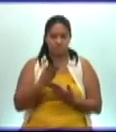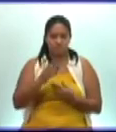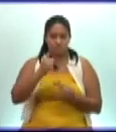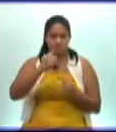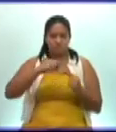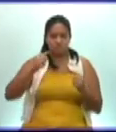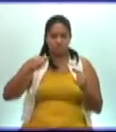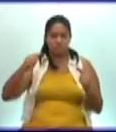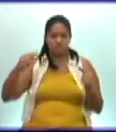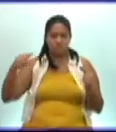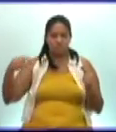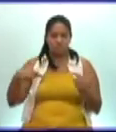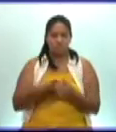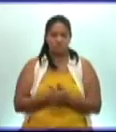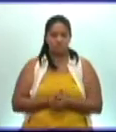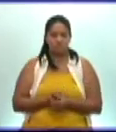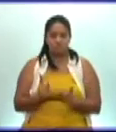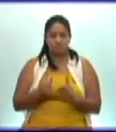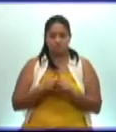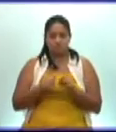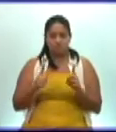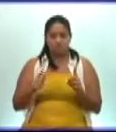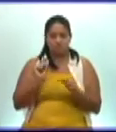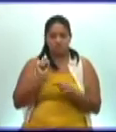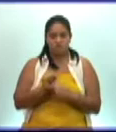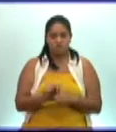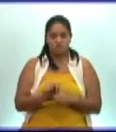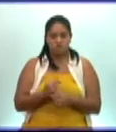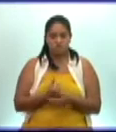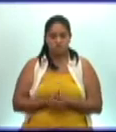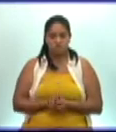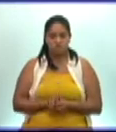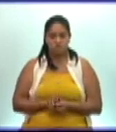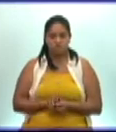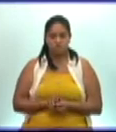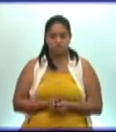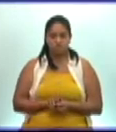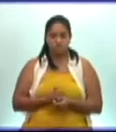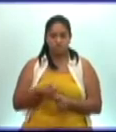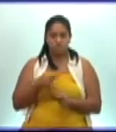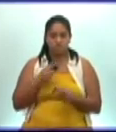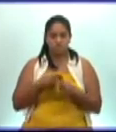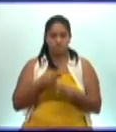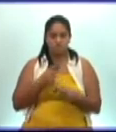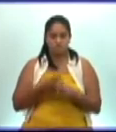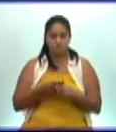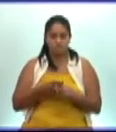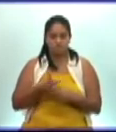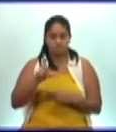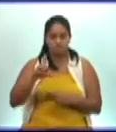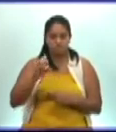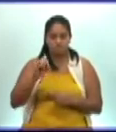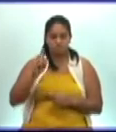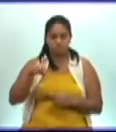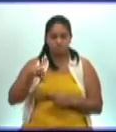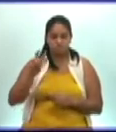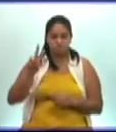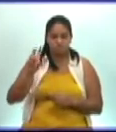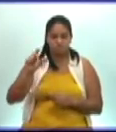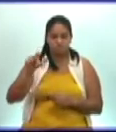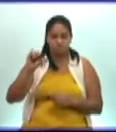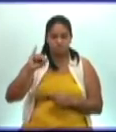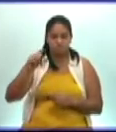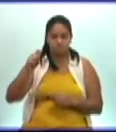de onda, y la distancia entre ellos es a lo que hemos nombrado longitud de onda, como ya pudieron ustedes